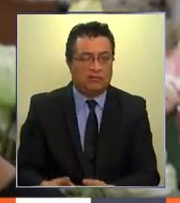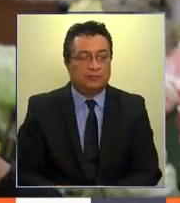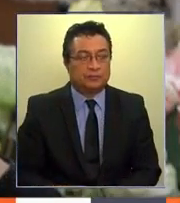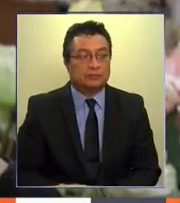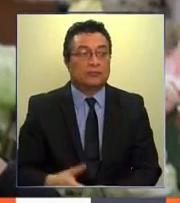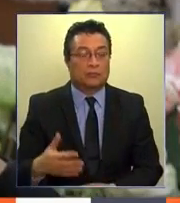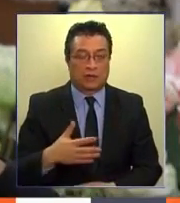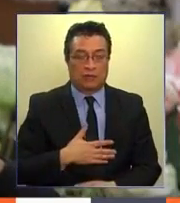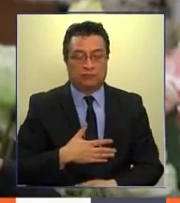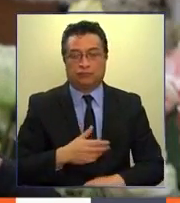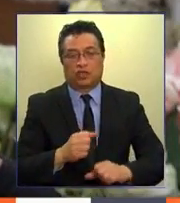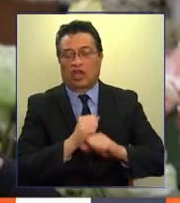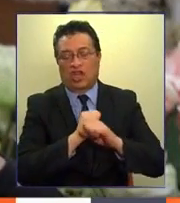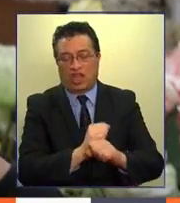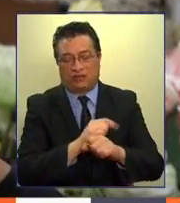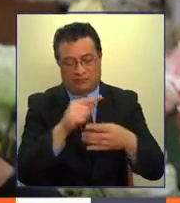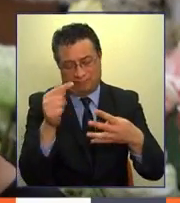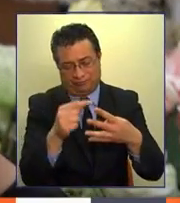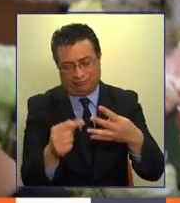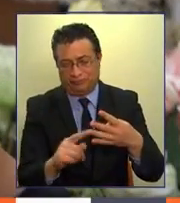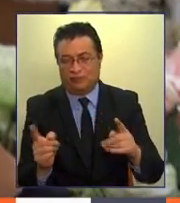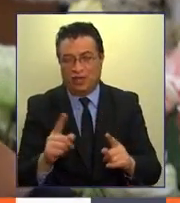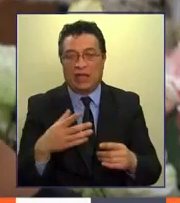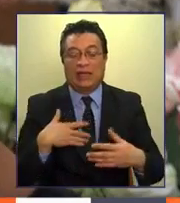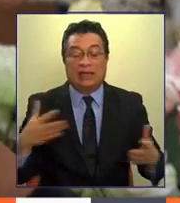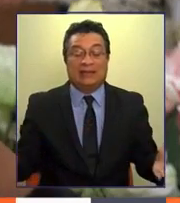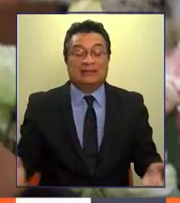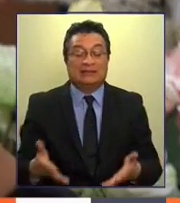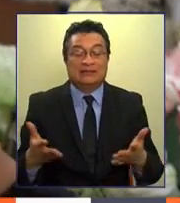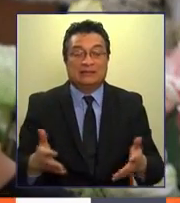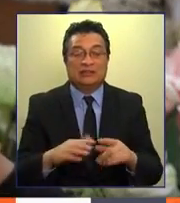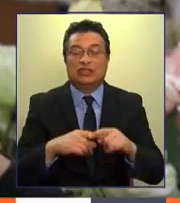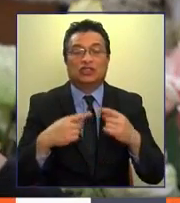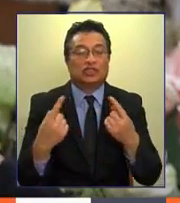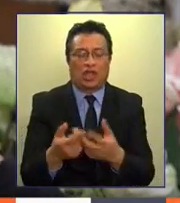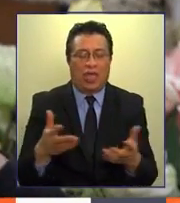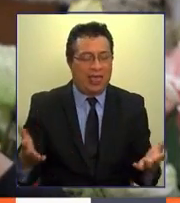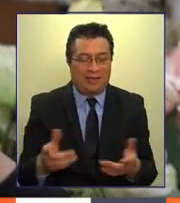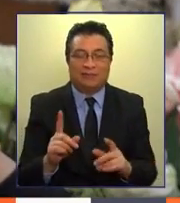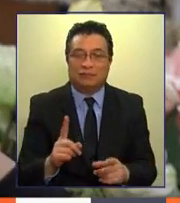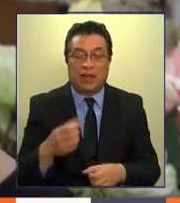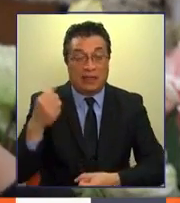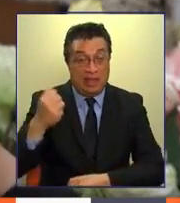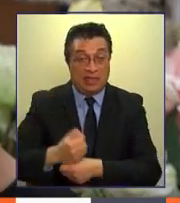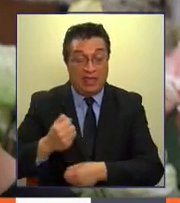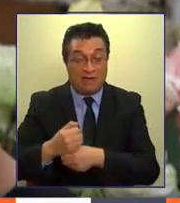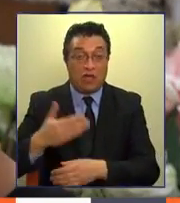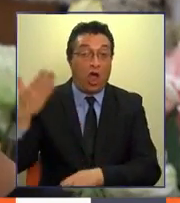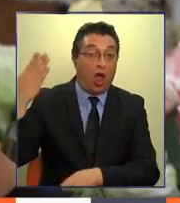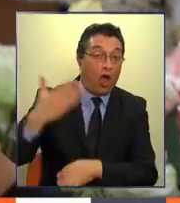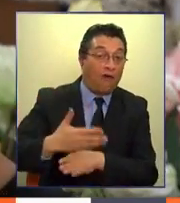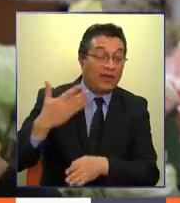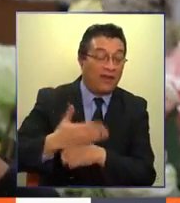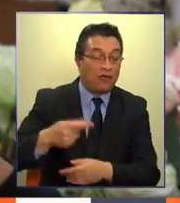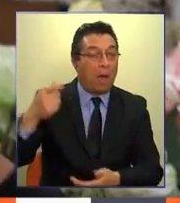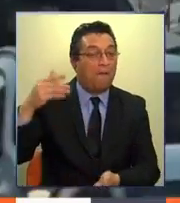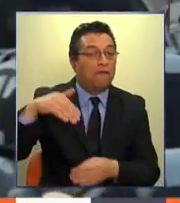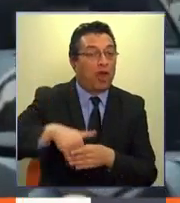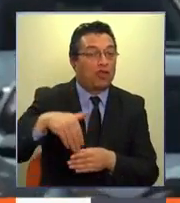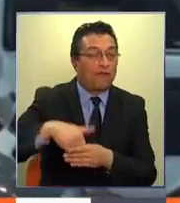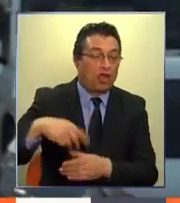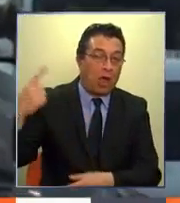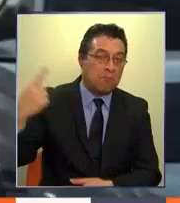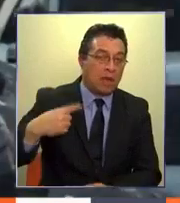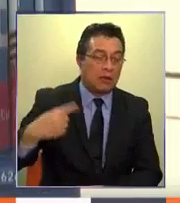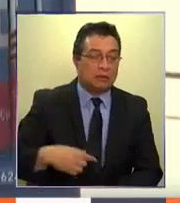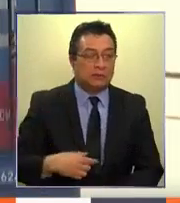Estoy contra estas enmiendas, están tratando de impulsarlas por todos los medios. En mi trabajo están obligando a personas a votar.